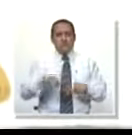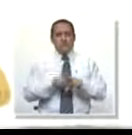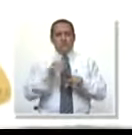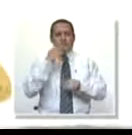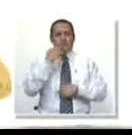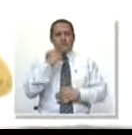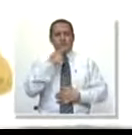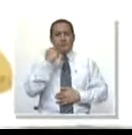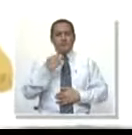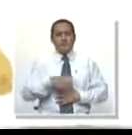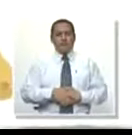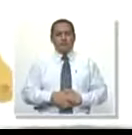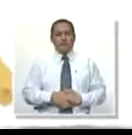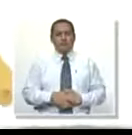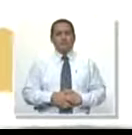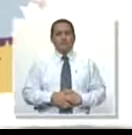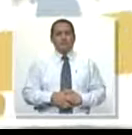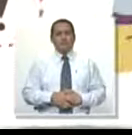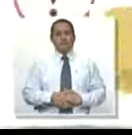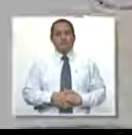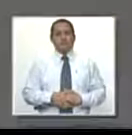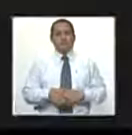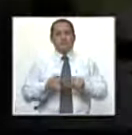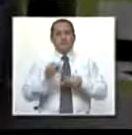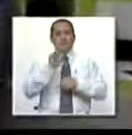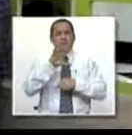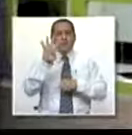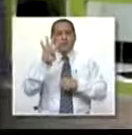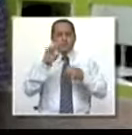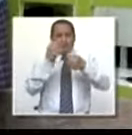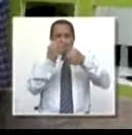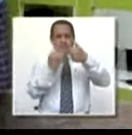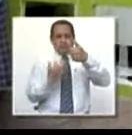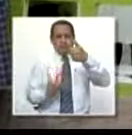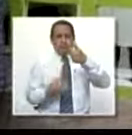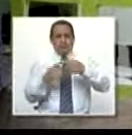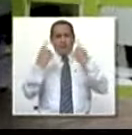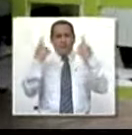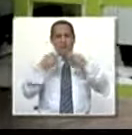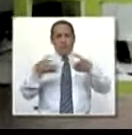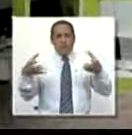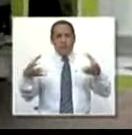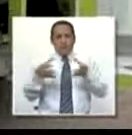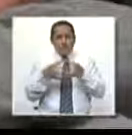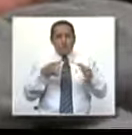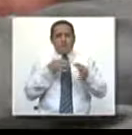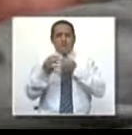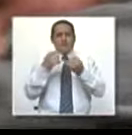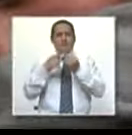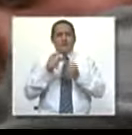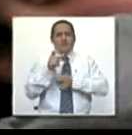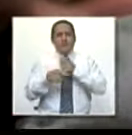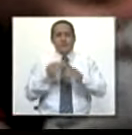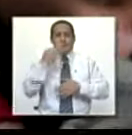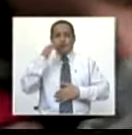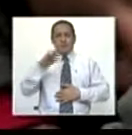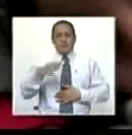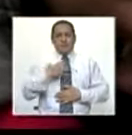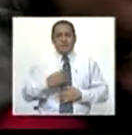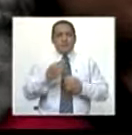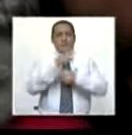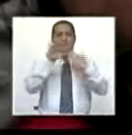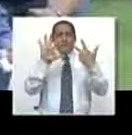y la niña los 54 artículos de la convención reconocen que todas aquellas personas menores